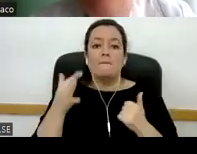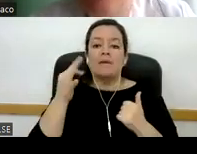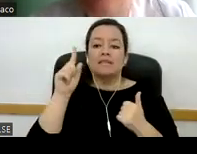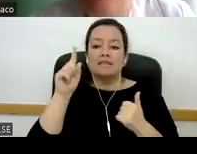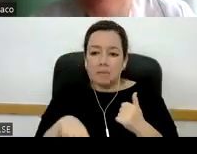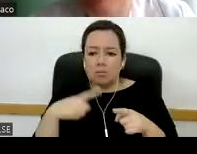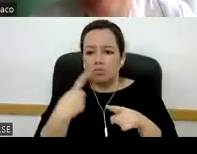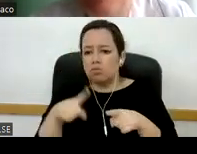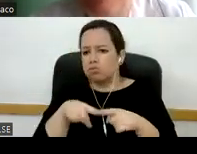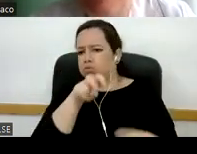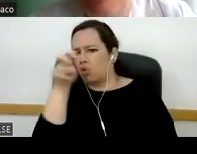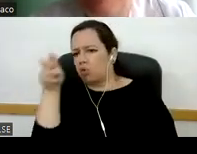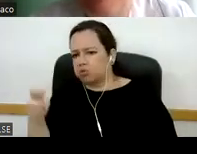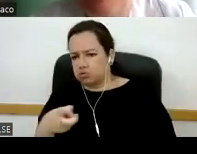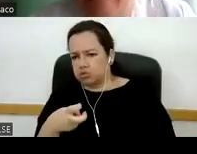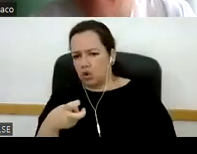de los productos